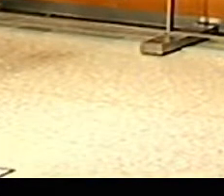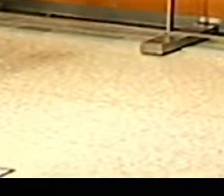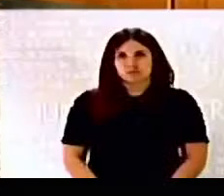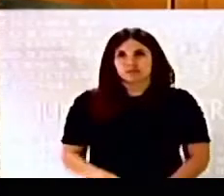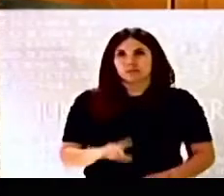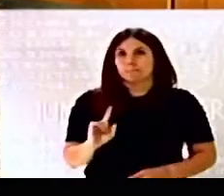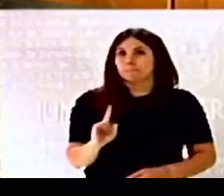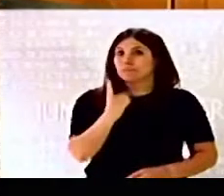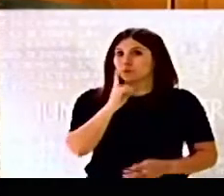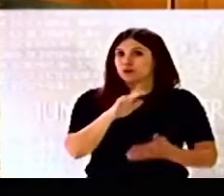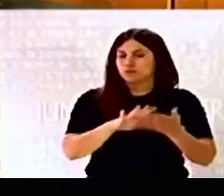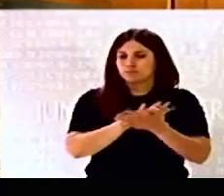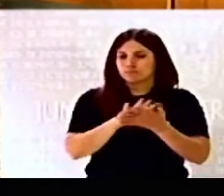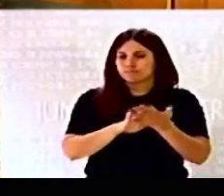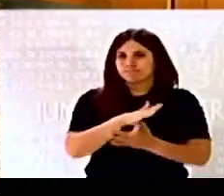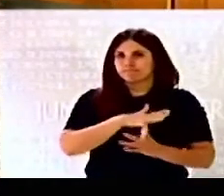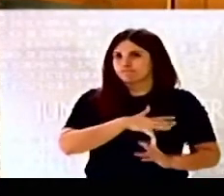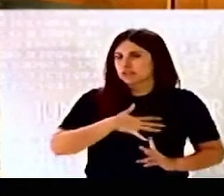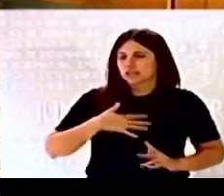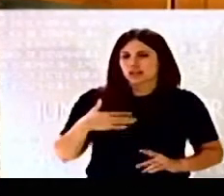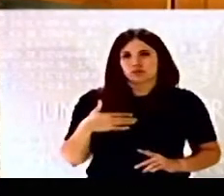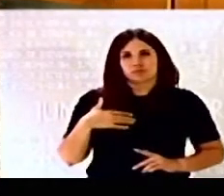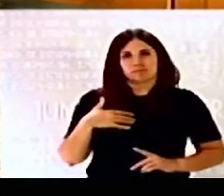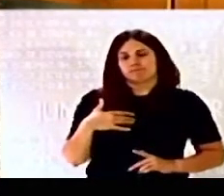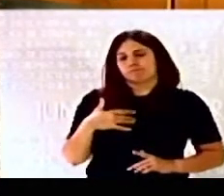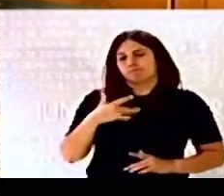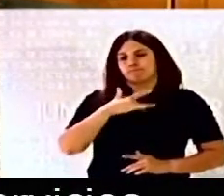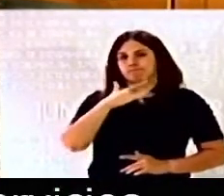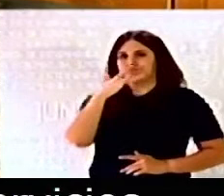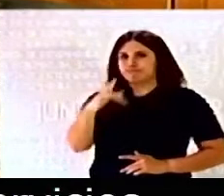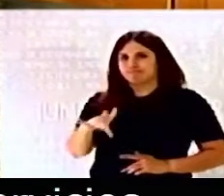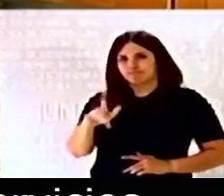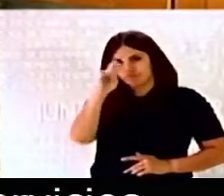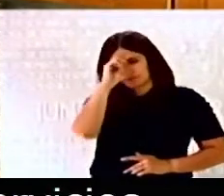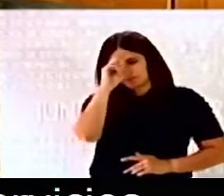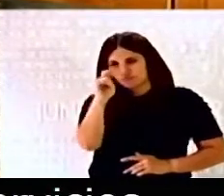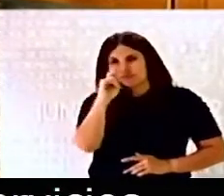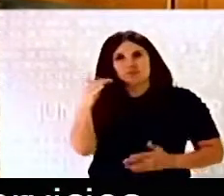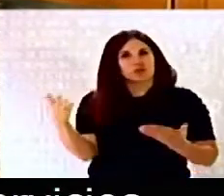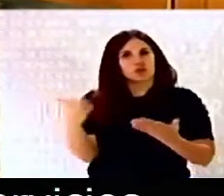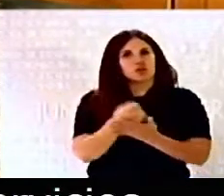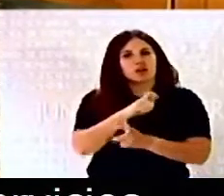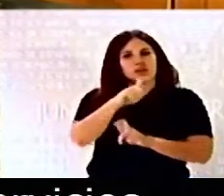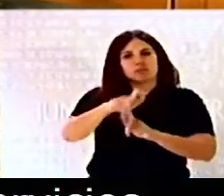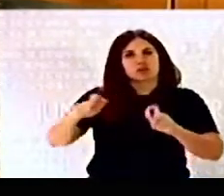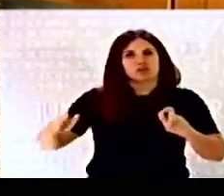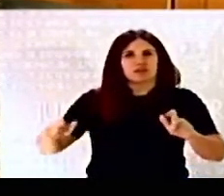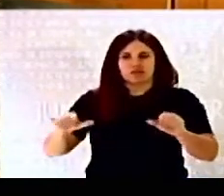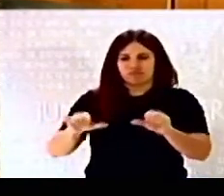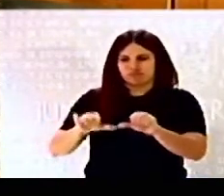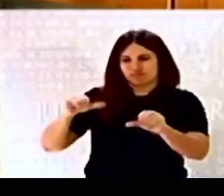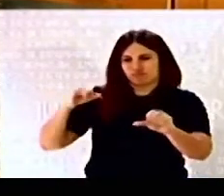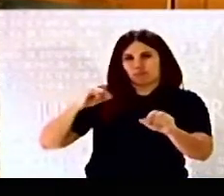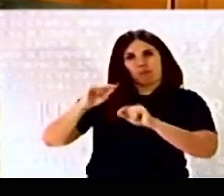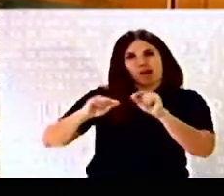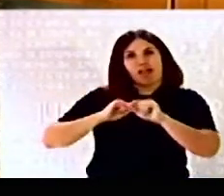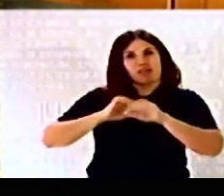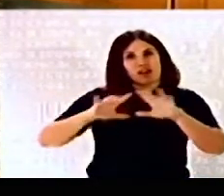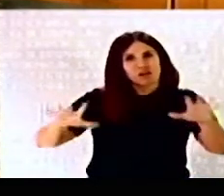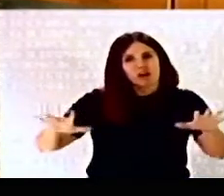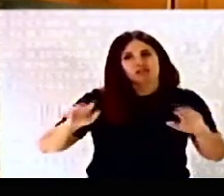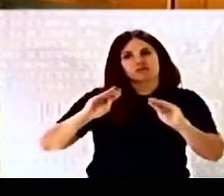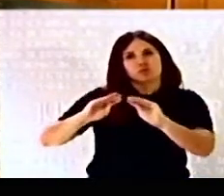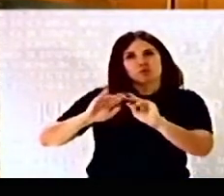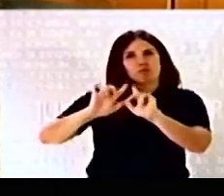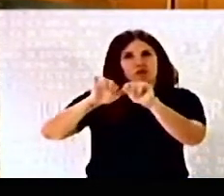primer lugar, quiero trasladar las condolencias a todas aquellas personas que durante este tiempo de pandemia han perdido